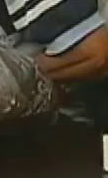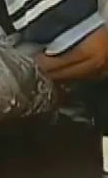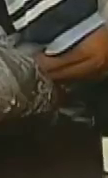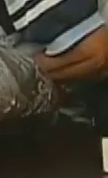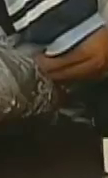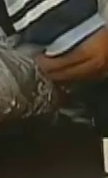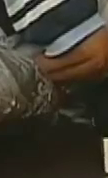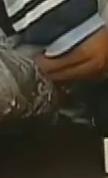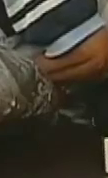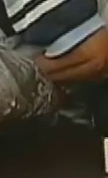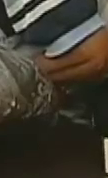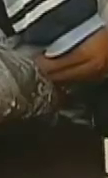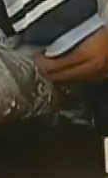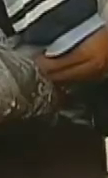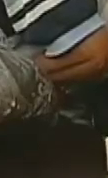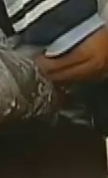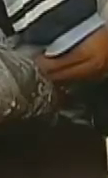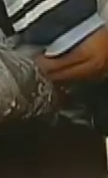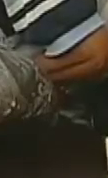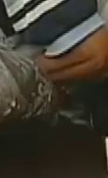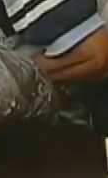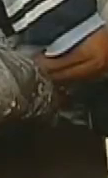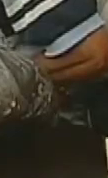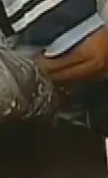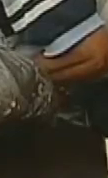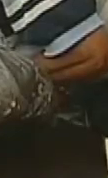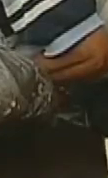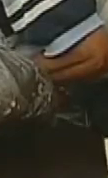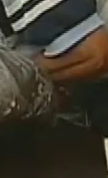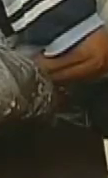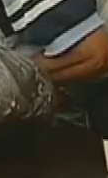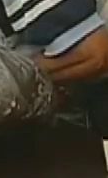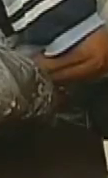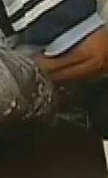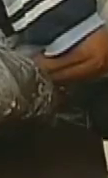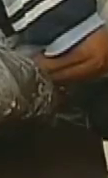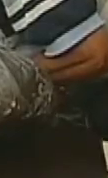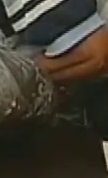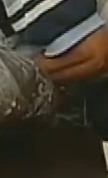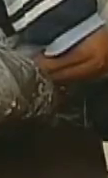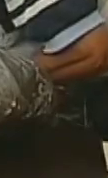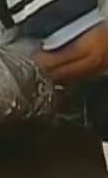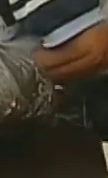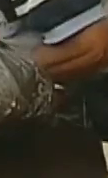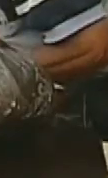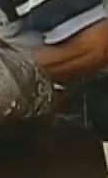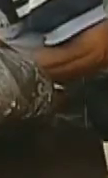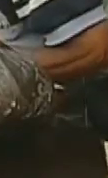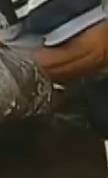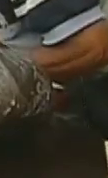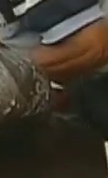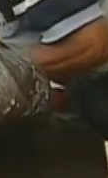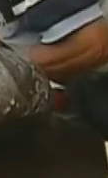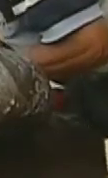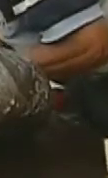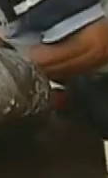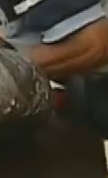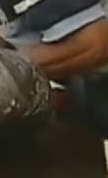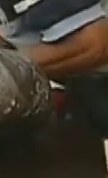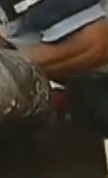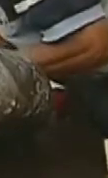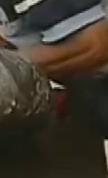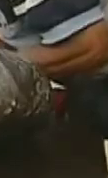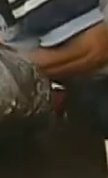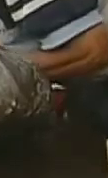iguales. Queda abierta entonces esa invitación al pueblo a participar y buscar en cada una de las plazas